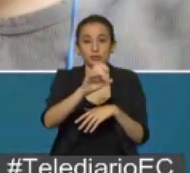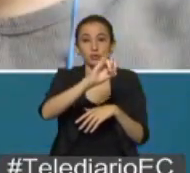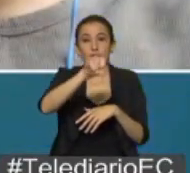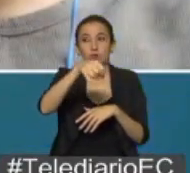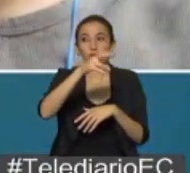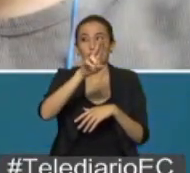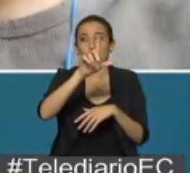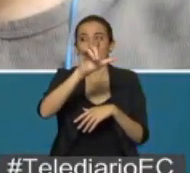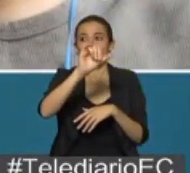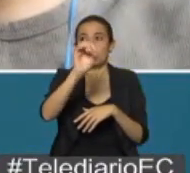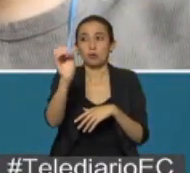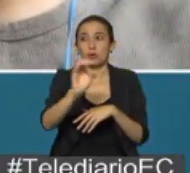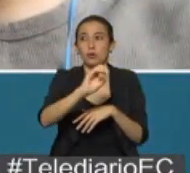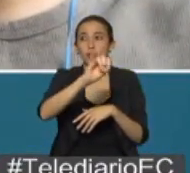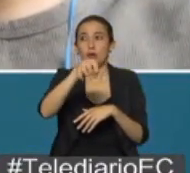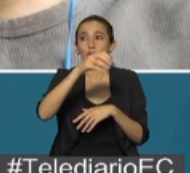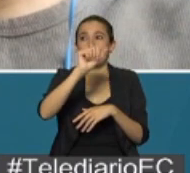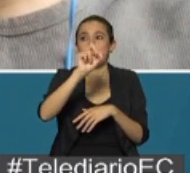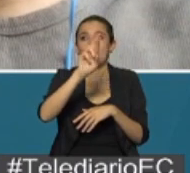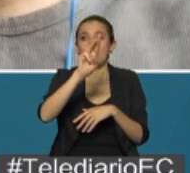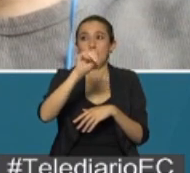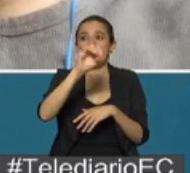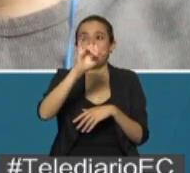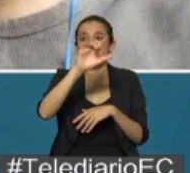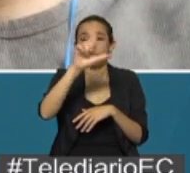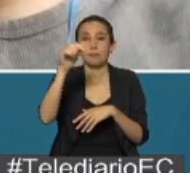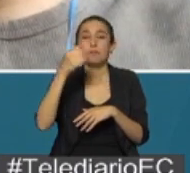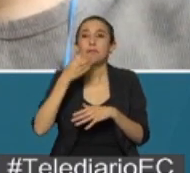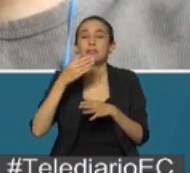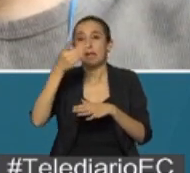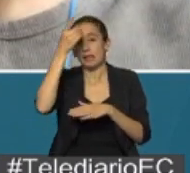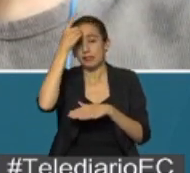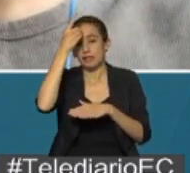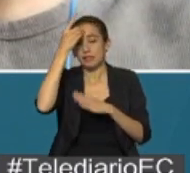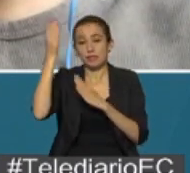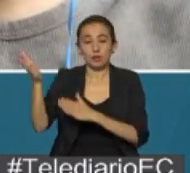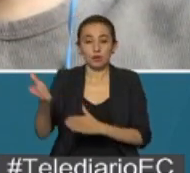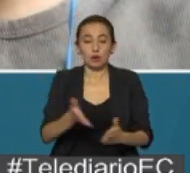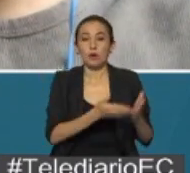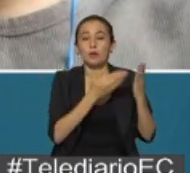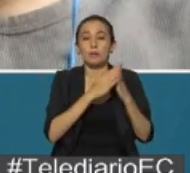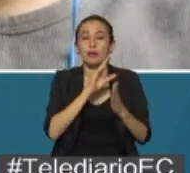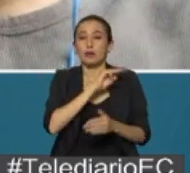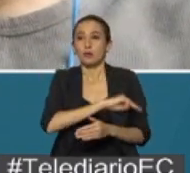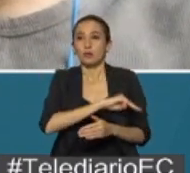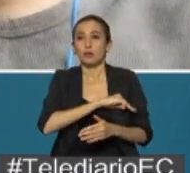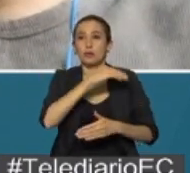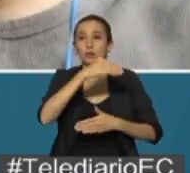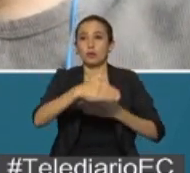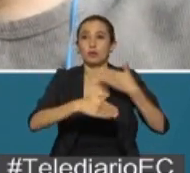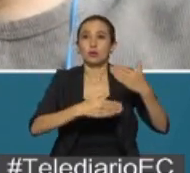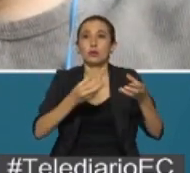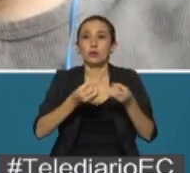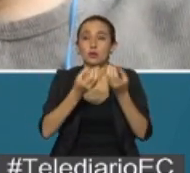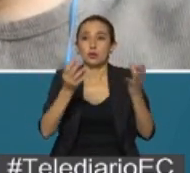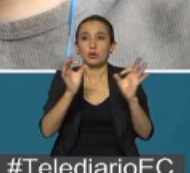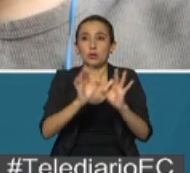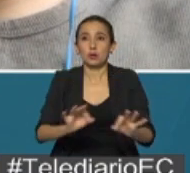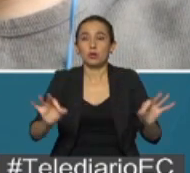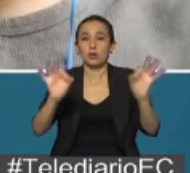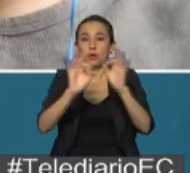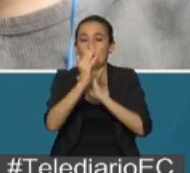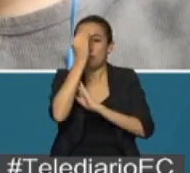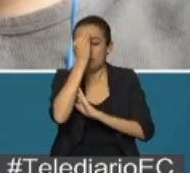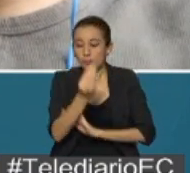Ecuador, para hablar sobre la reestructuración de la deuda con los GATS. Muy buenos días, señor Jaramillo. La primera pregunta que tendríamos para realizarle es,